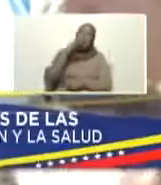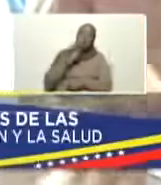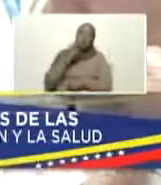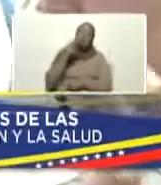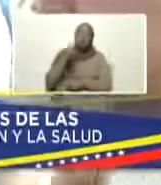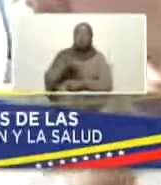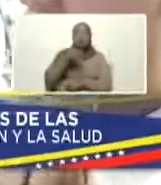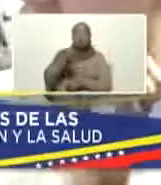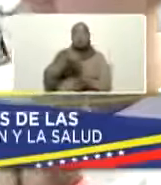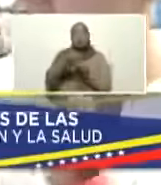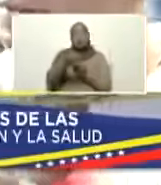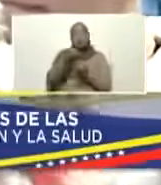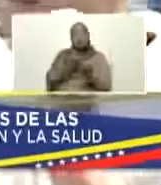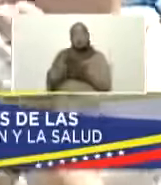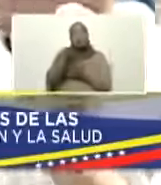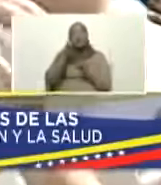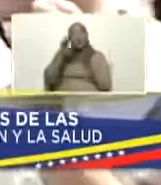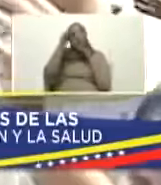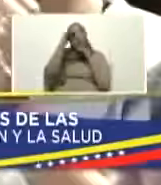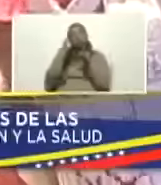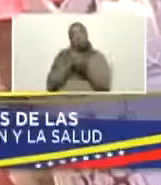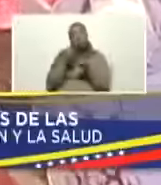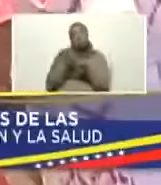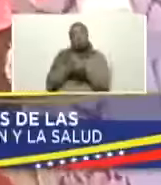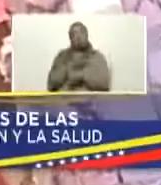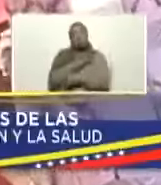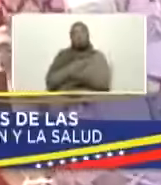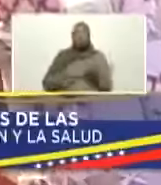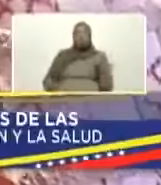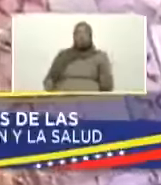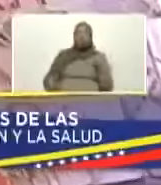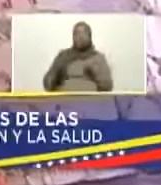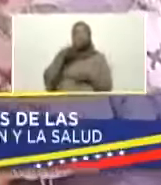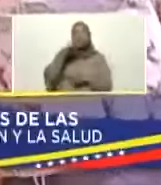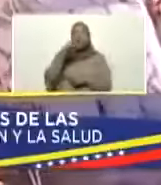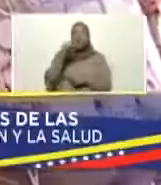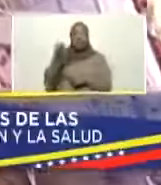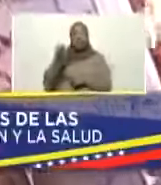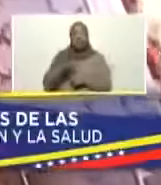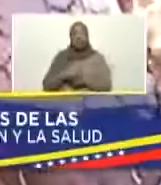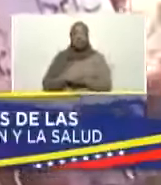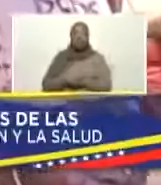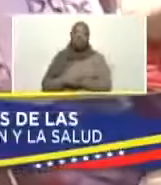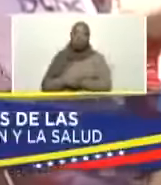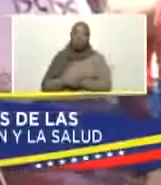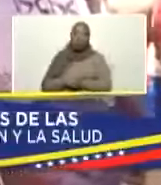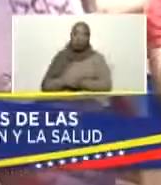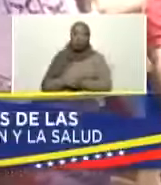siempre ha estado pendiente de ti se llama Nicolás